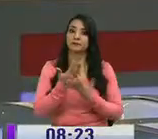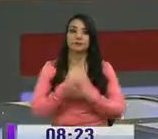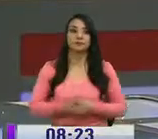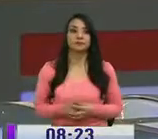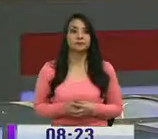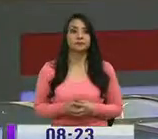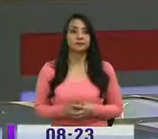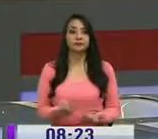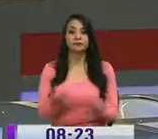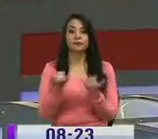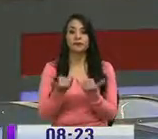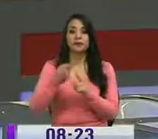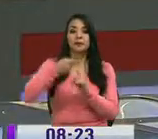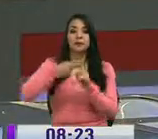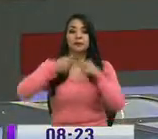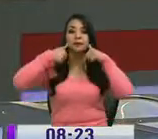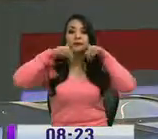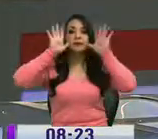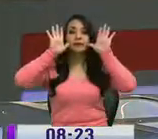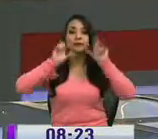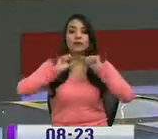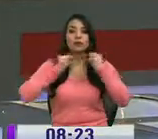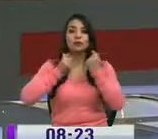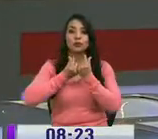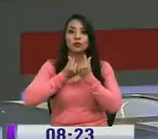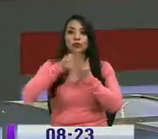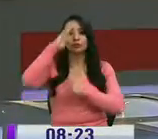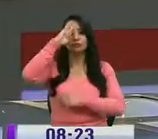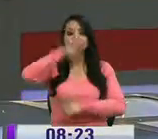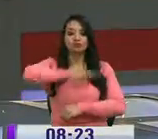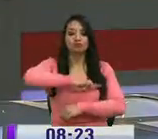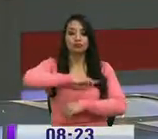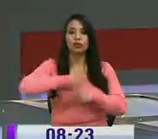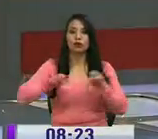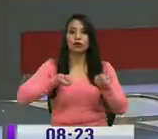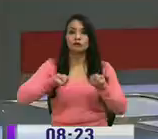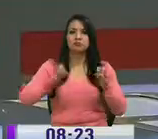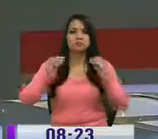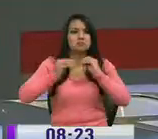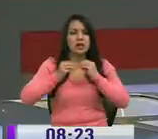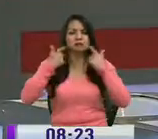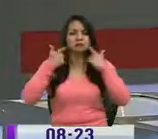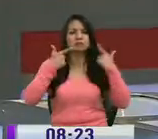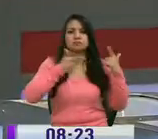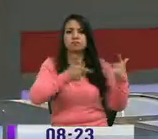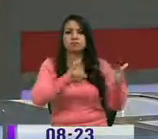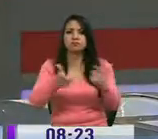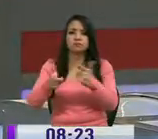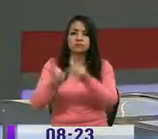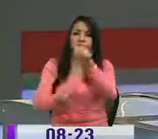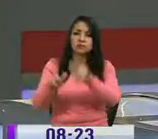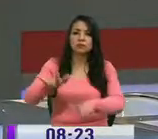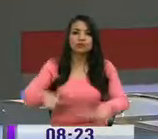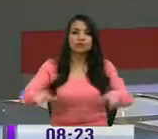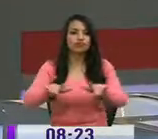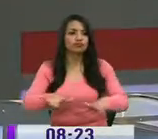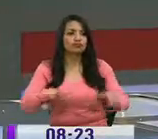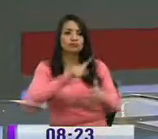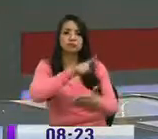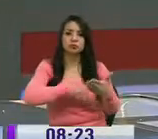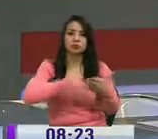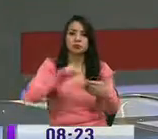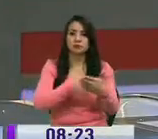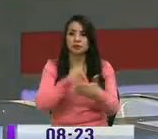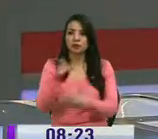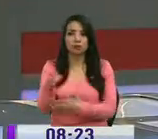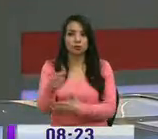Ahora les contamos que durante el mes de diciembre el Cuerpo de Agentes Metropolitanos de Control intensificará la vigilancia del comercio informal en Quito. Aquellos ciudadanos